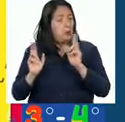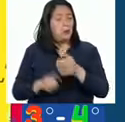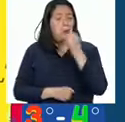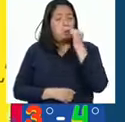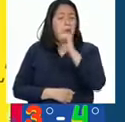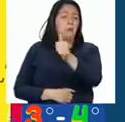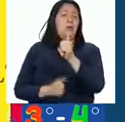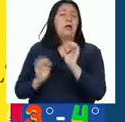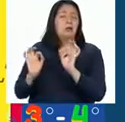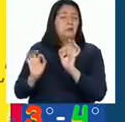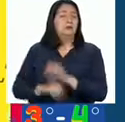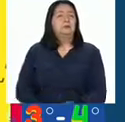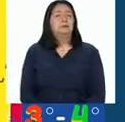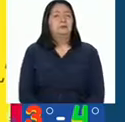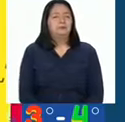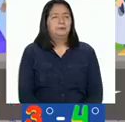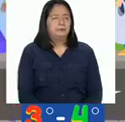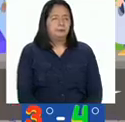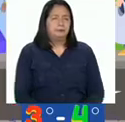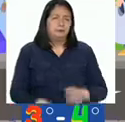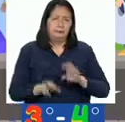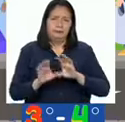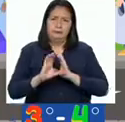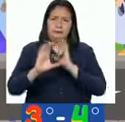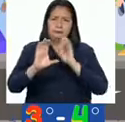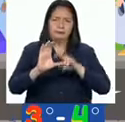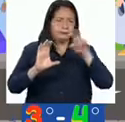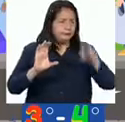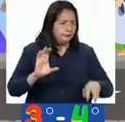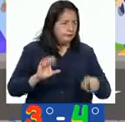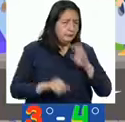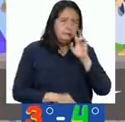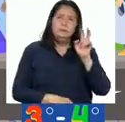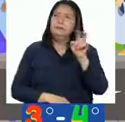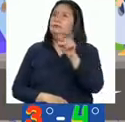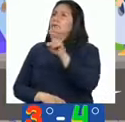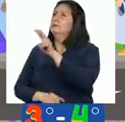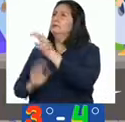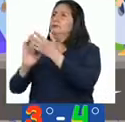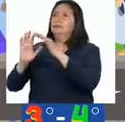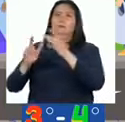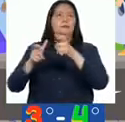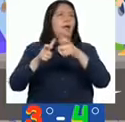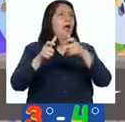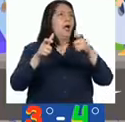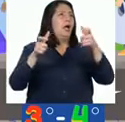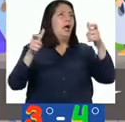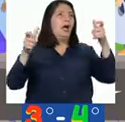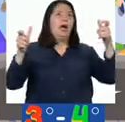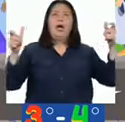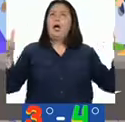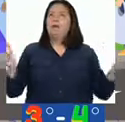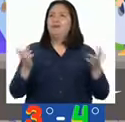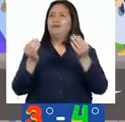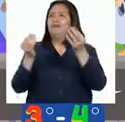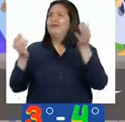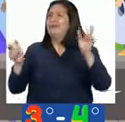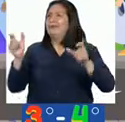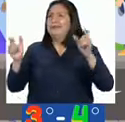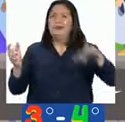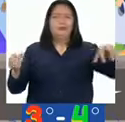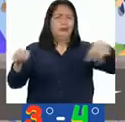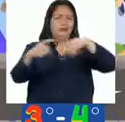viaje increíble! Pablo se baja del bus y observa la ciudad. Es muy amplia y hay mucha gente caminando